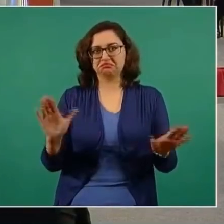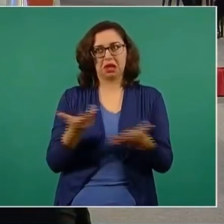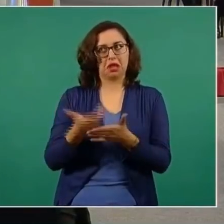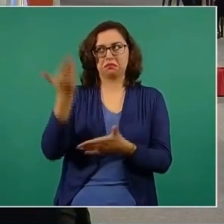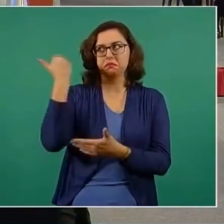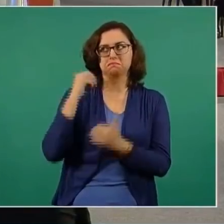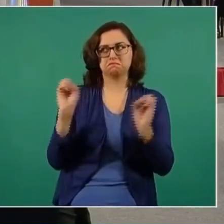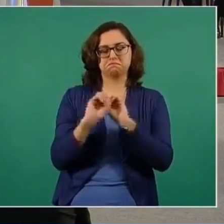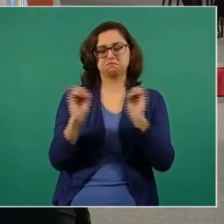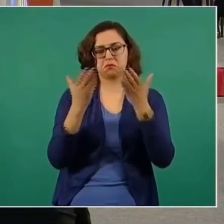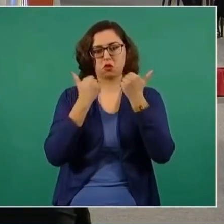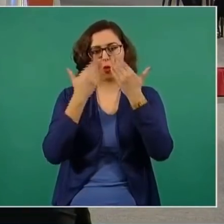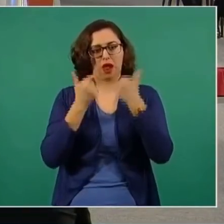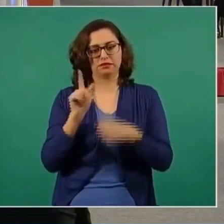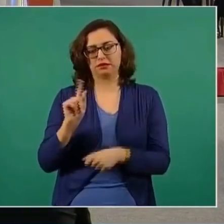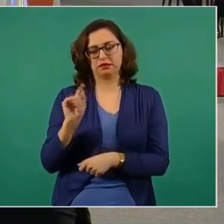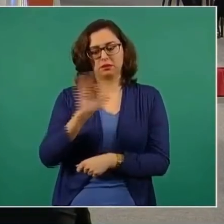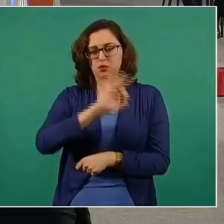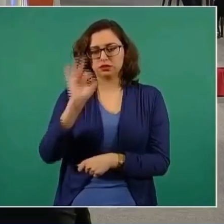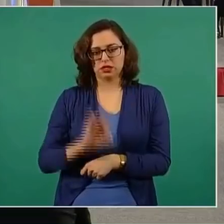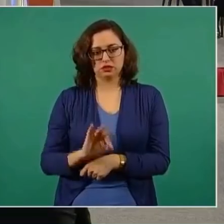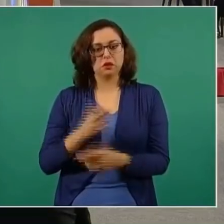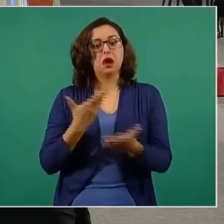Entonces sí hay que hacer